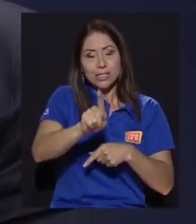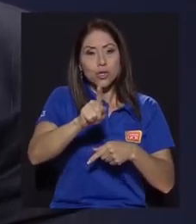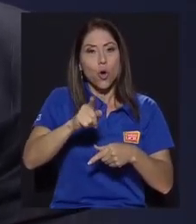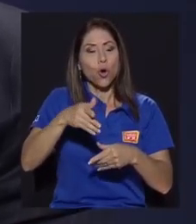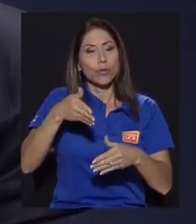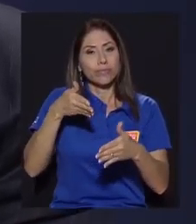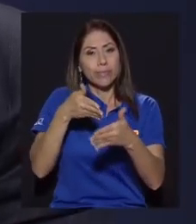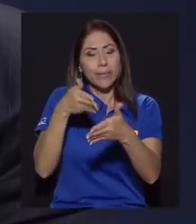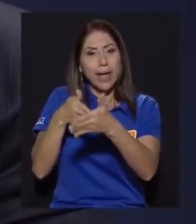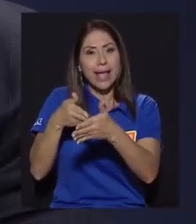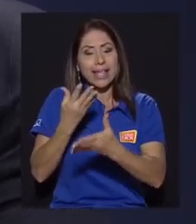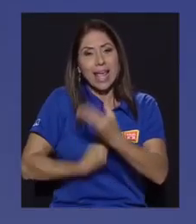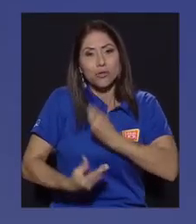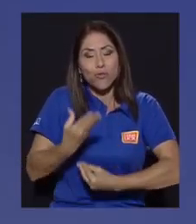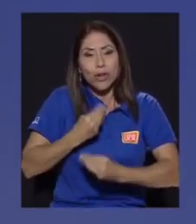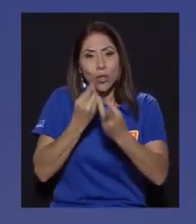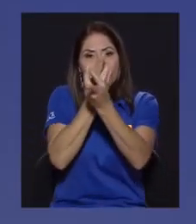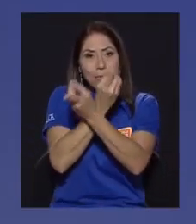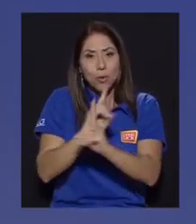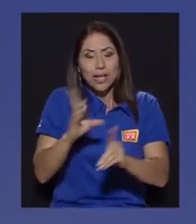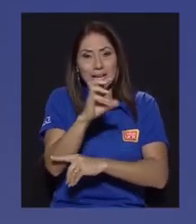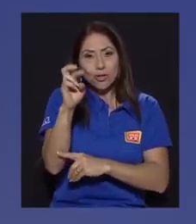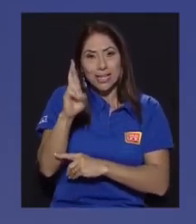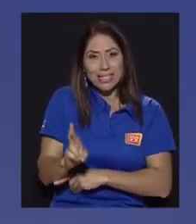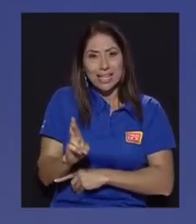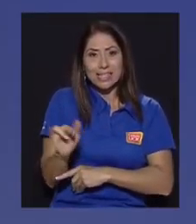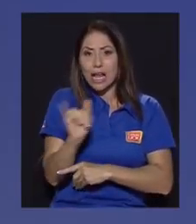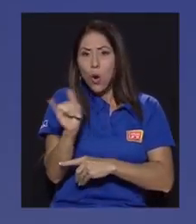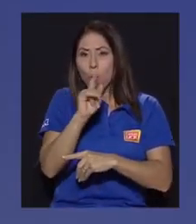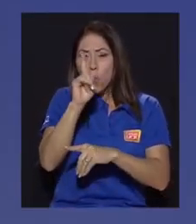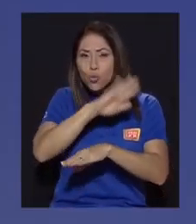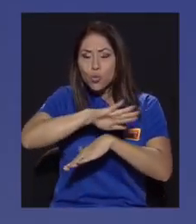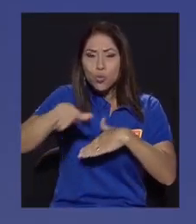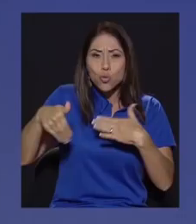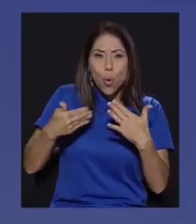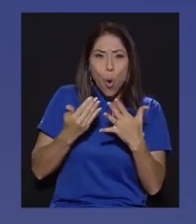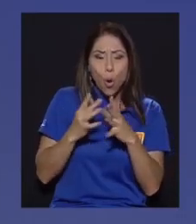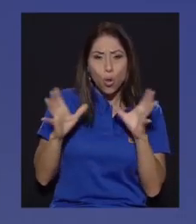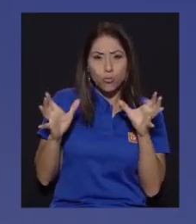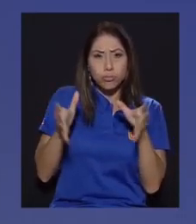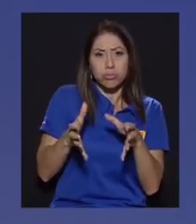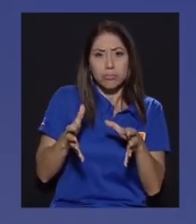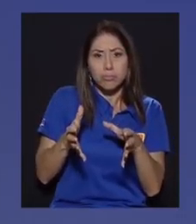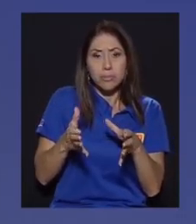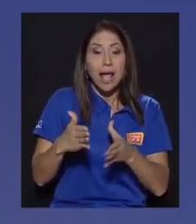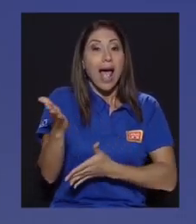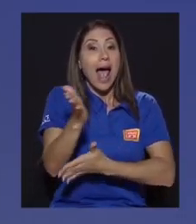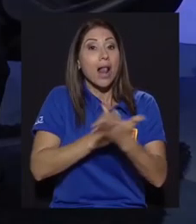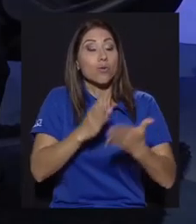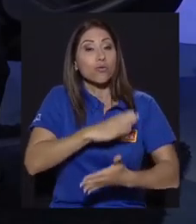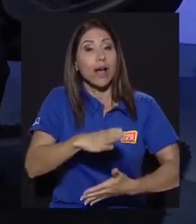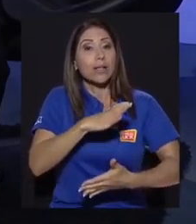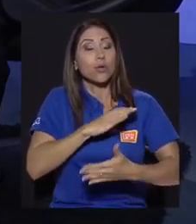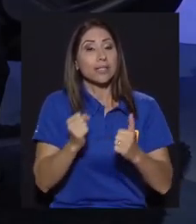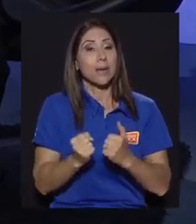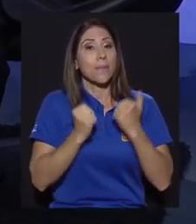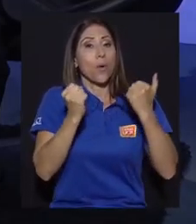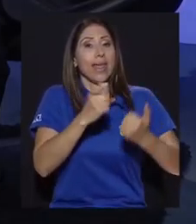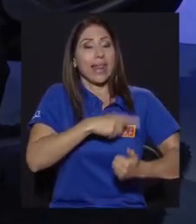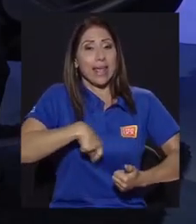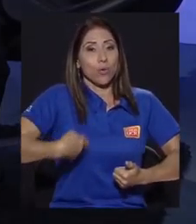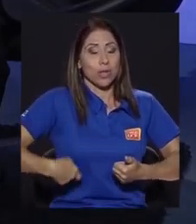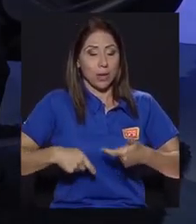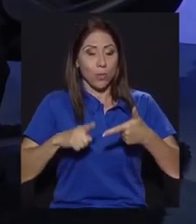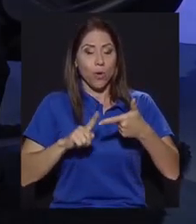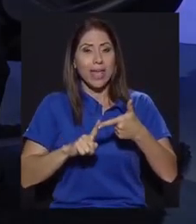como un todo en una posible colusión de ciertos factores del poder ejecutivo y de la corte